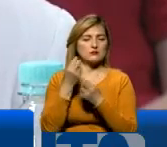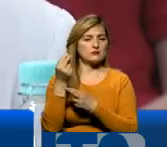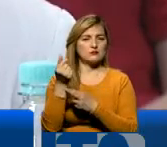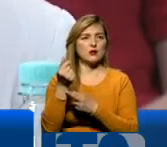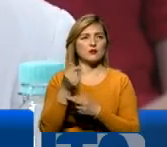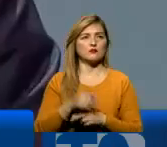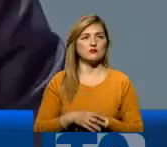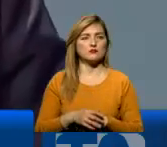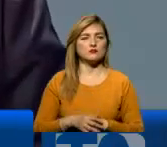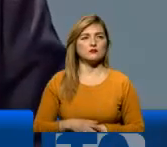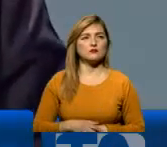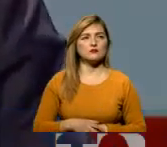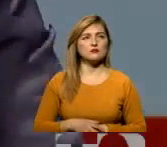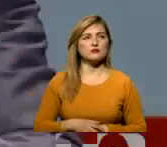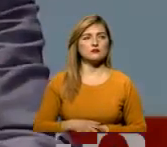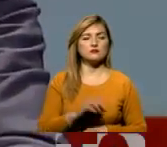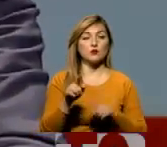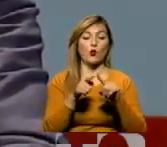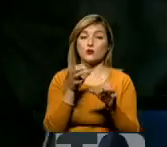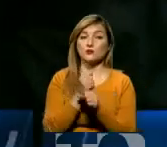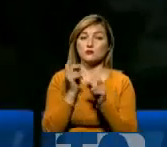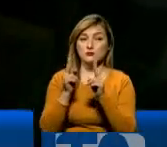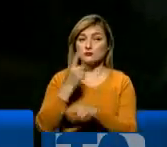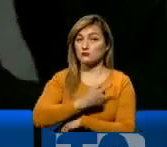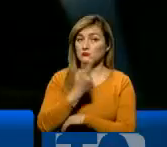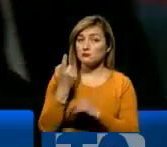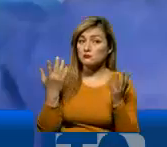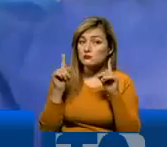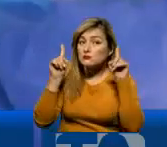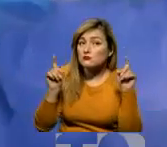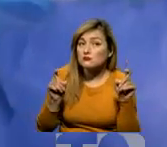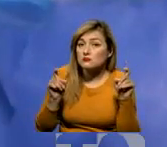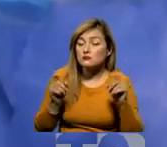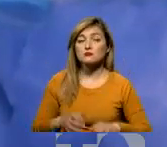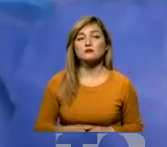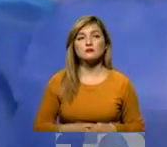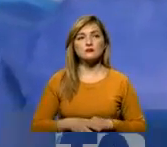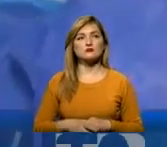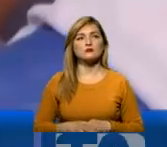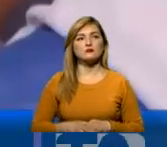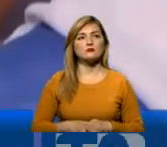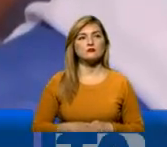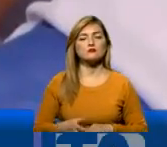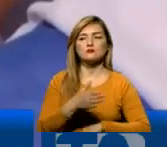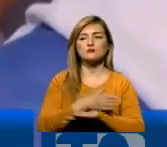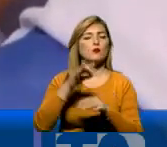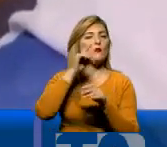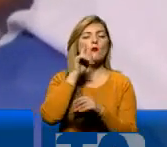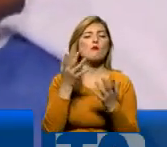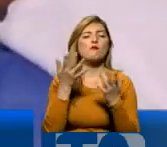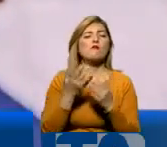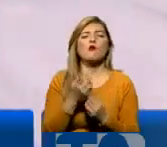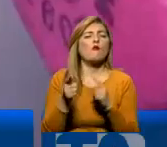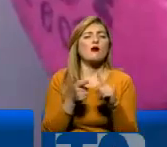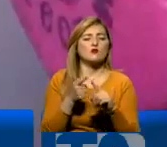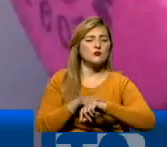manera bastante más breve. ¿Cuándo lo va a hacer? ¿Lo va a hacer el mismo día? Evitó confirmar con cuánta anticipación se realizarían las pruebas. Lo que dijo